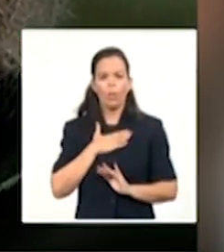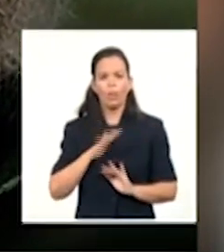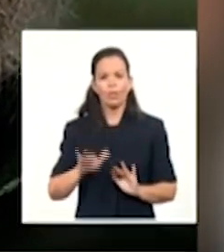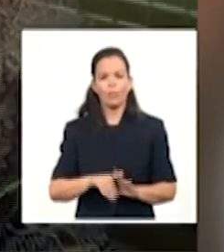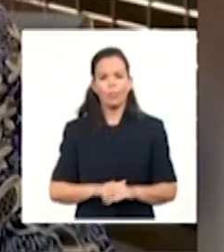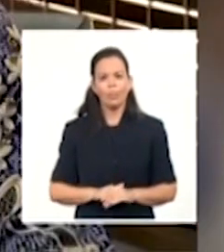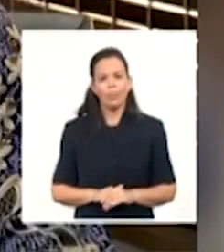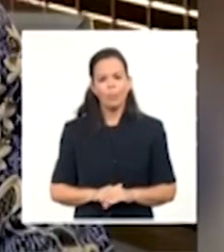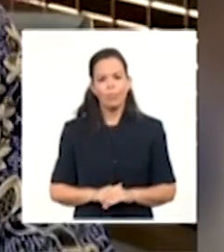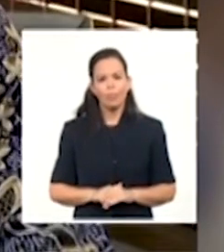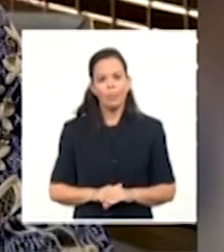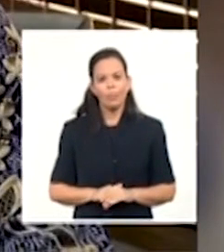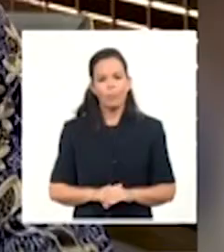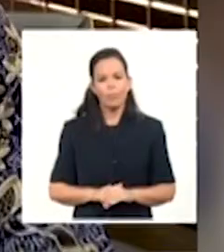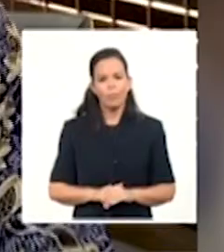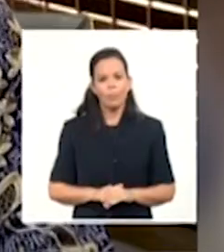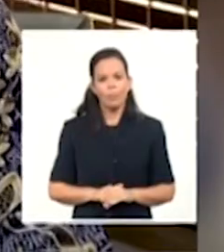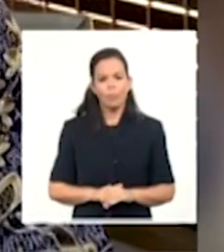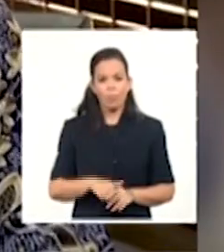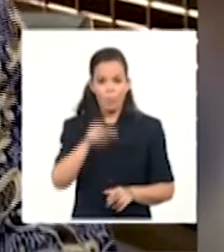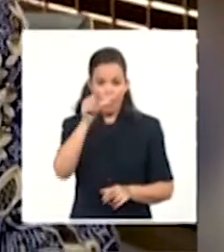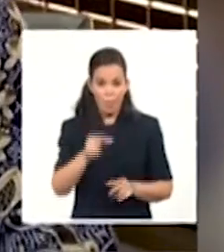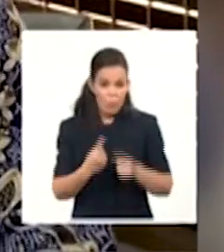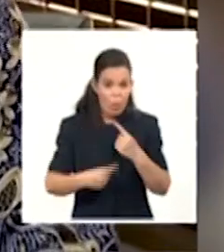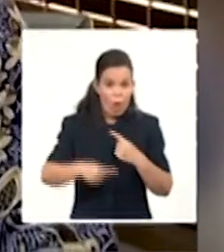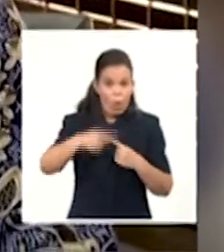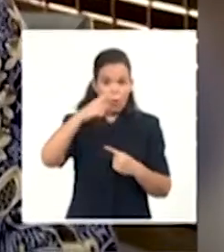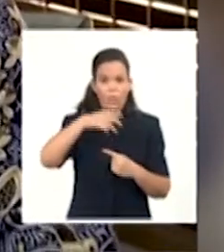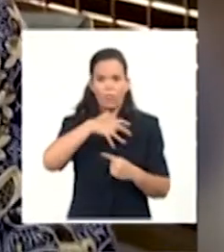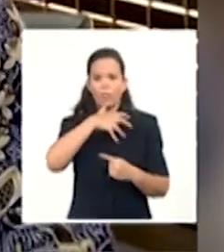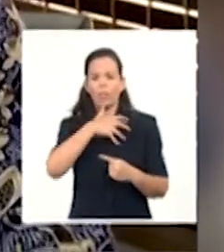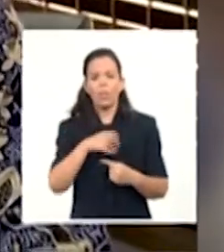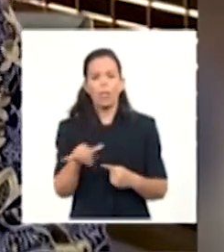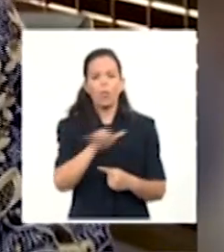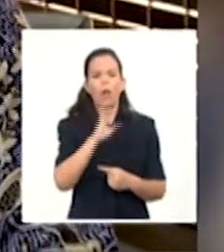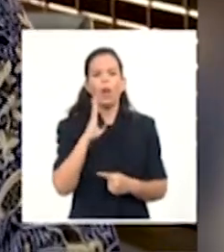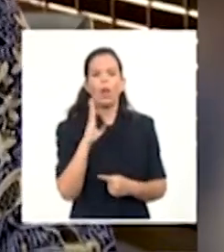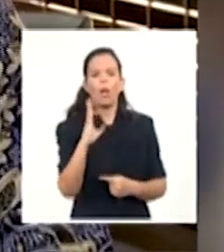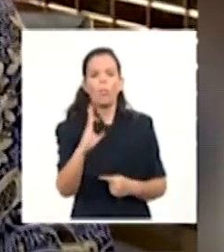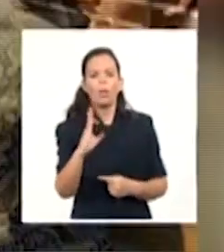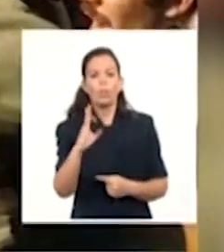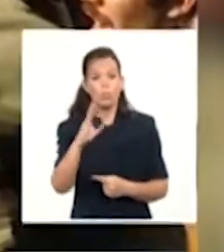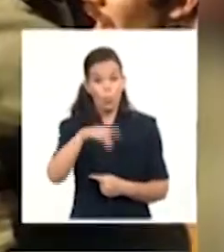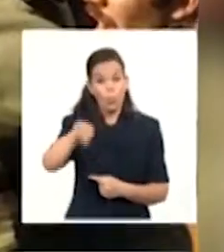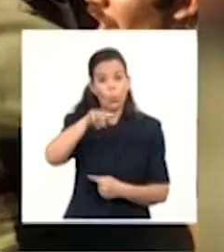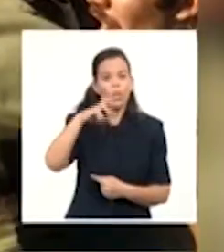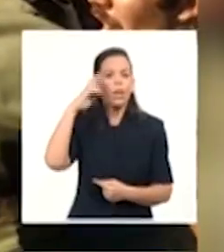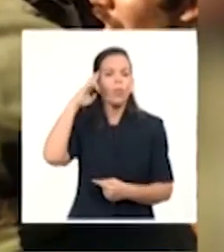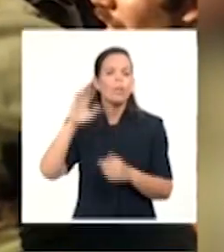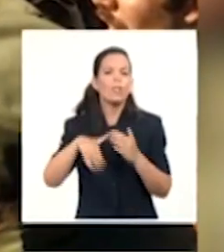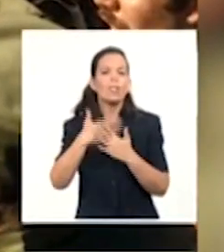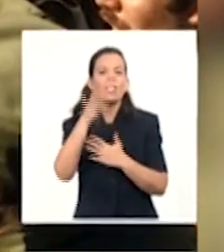Hasta los enemigos lo respetaban. Porque bueno, se podrán acordar de aquel 5 de